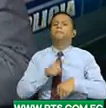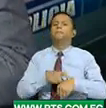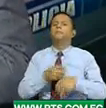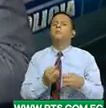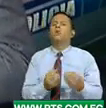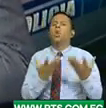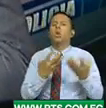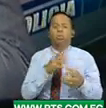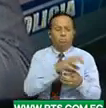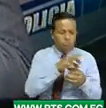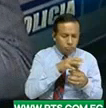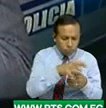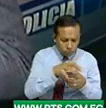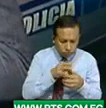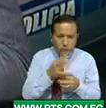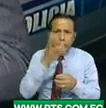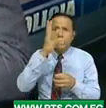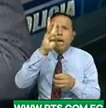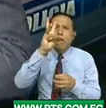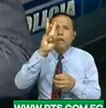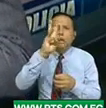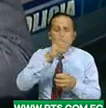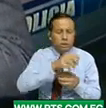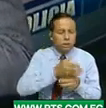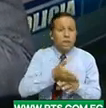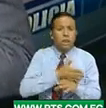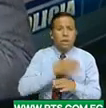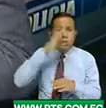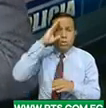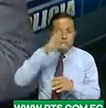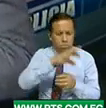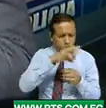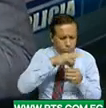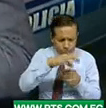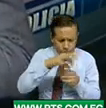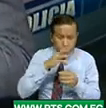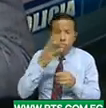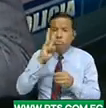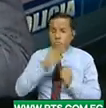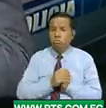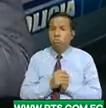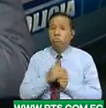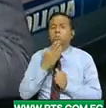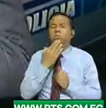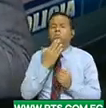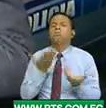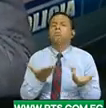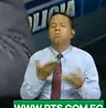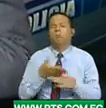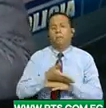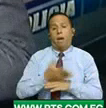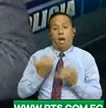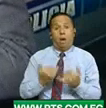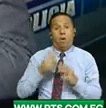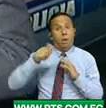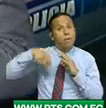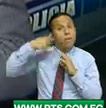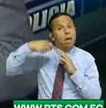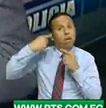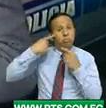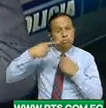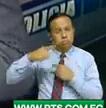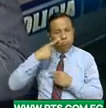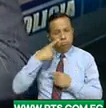indicios balísticos los que se recogieron en esta zona. Pero para esto nosotros les hemos preparado un informe respecto a lo que ocurrió en horas de la